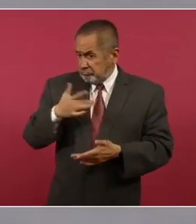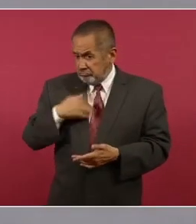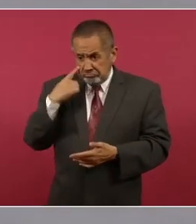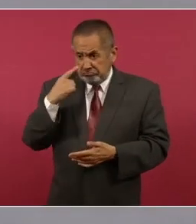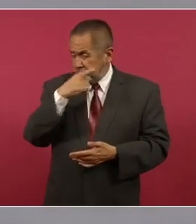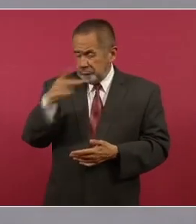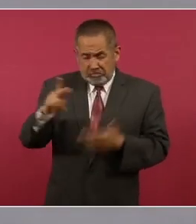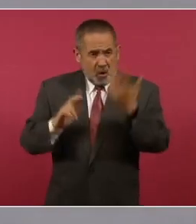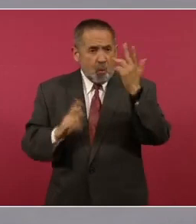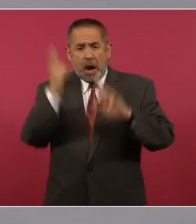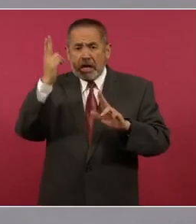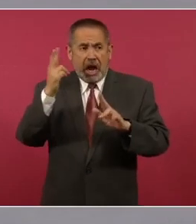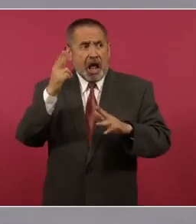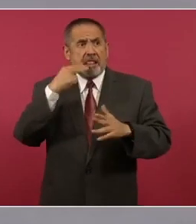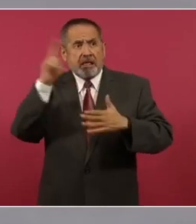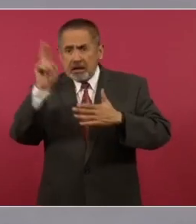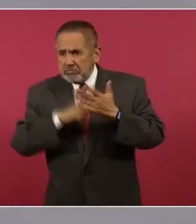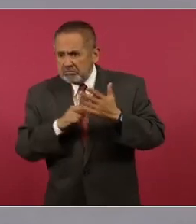del sexenio,